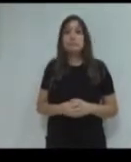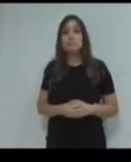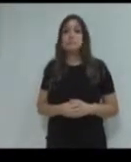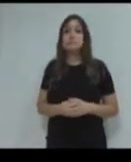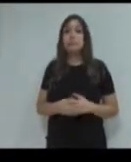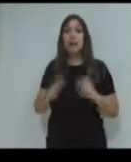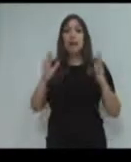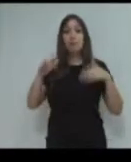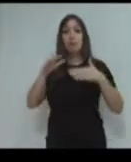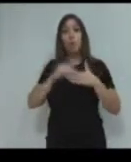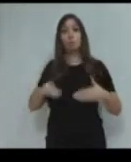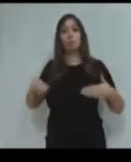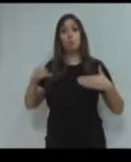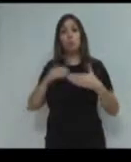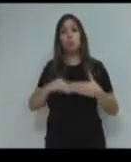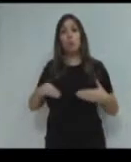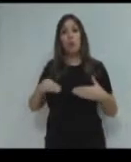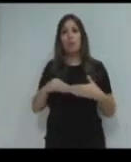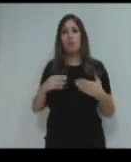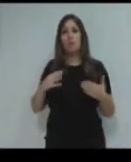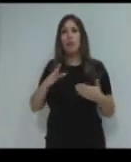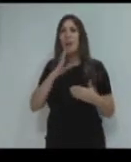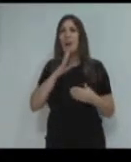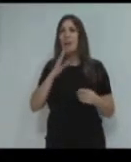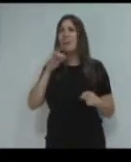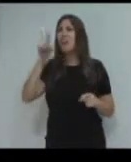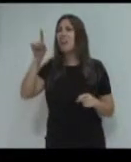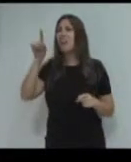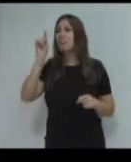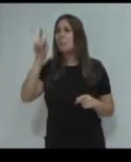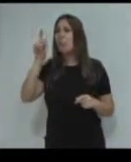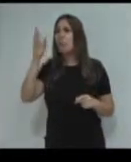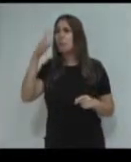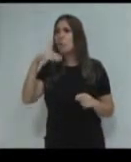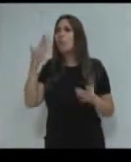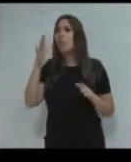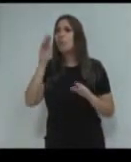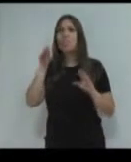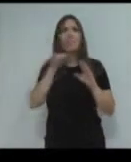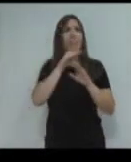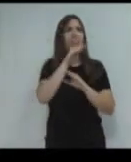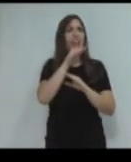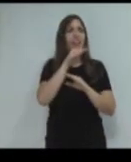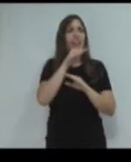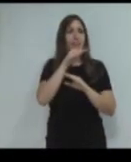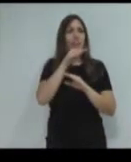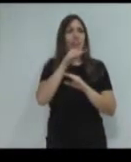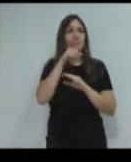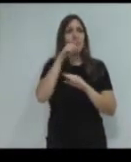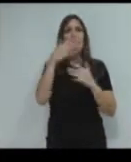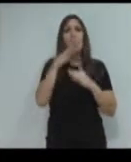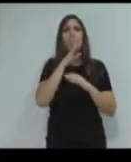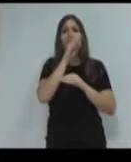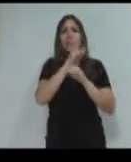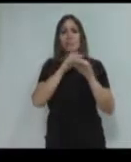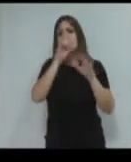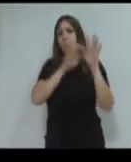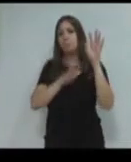dice el usuario, ¿y ahora dónde está esto? ¿Y ahora cómo hago aquello? A lo mejor lo sabía, y a lo mejor tiene toda la intención del mundo.